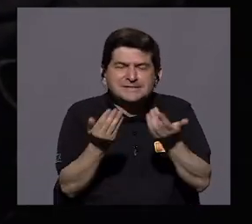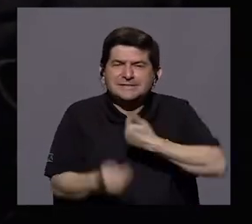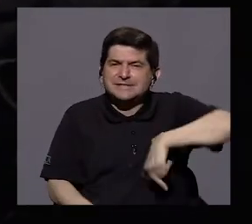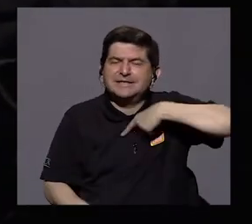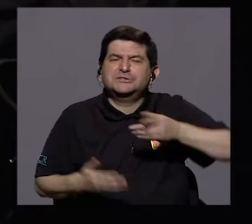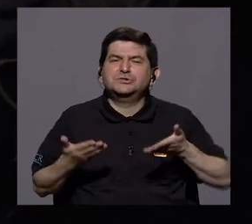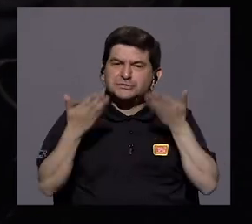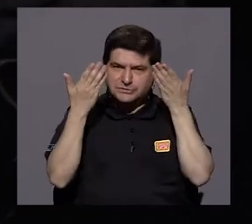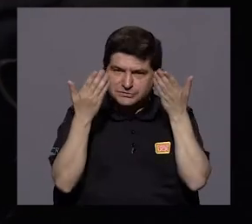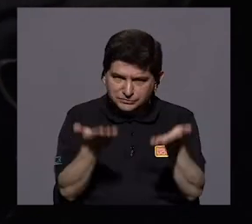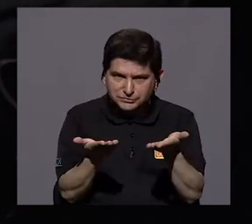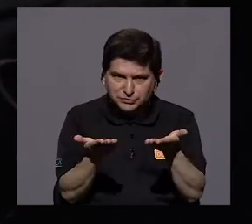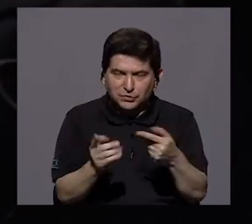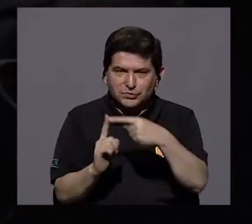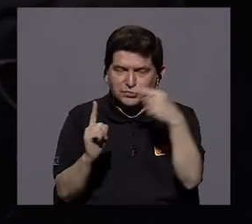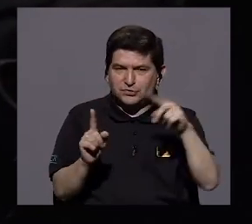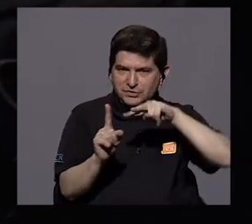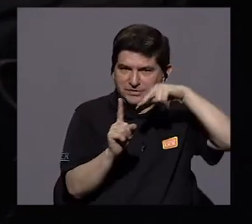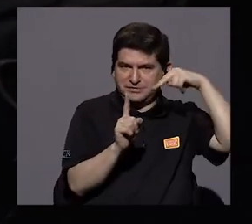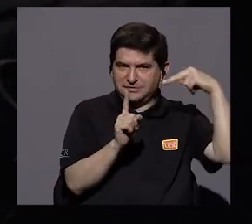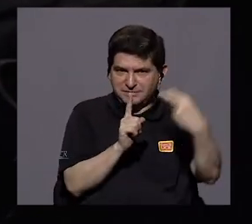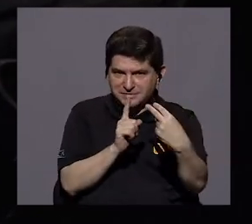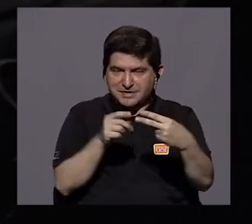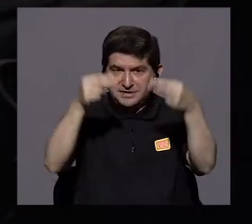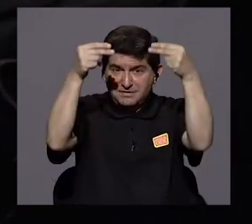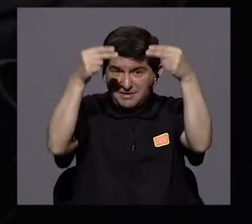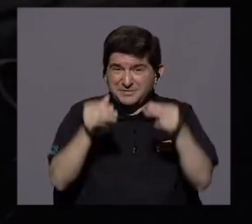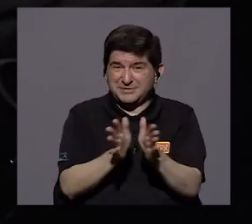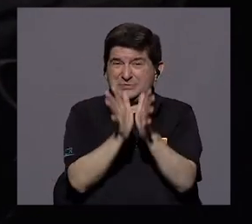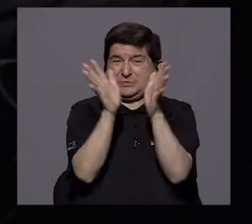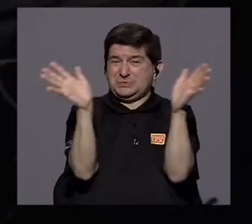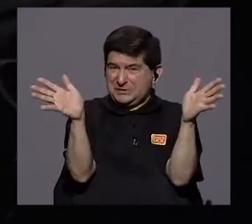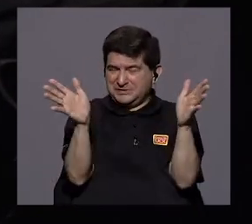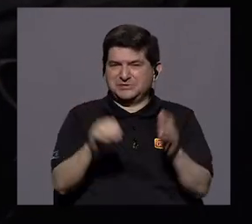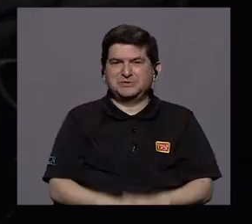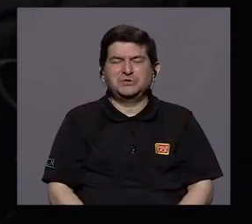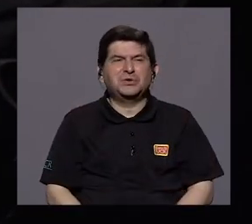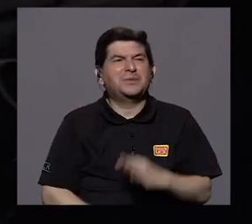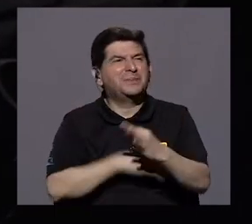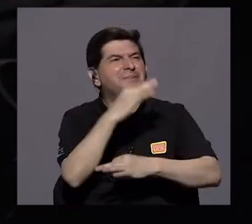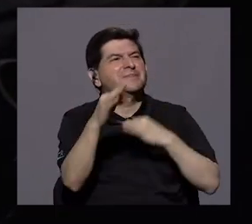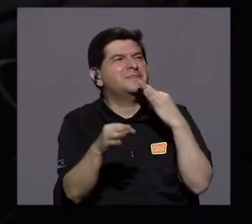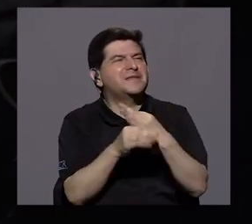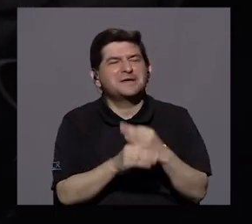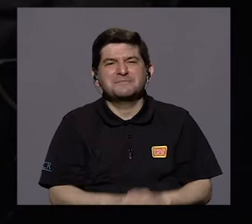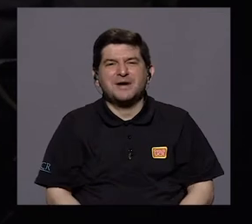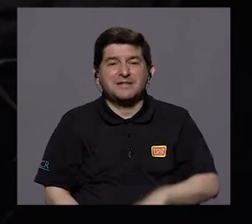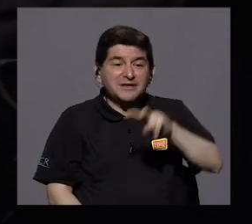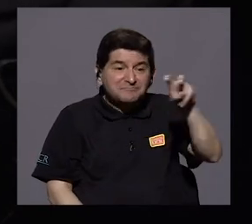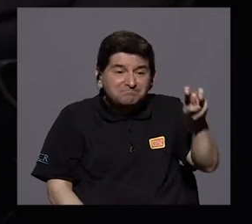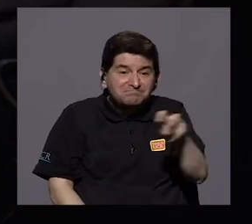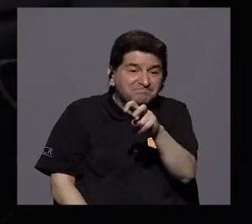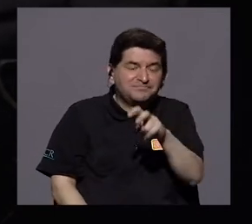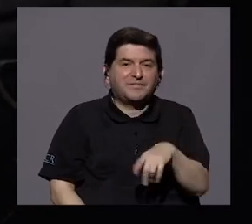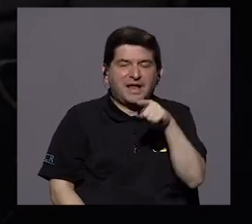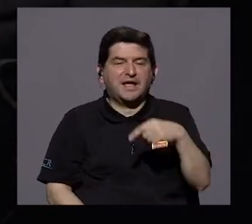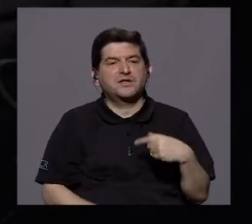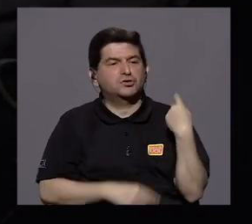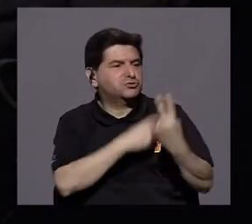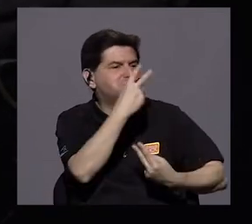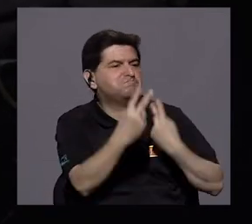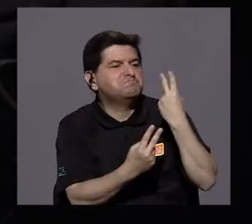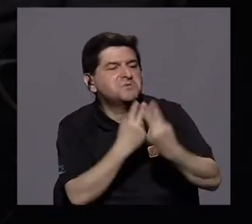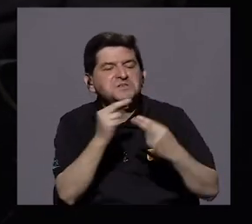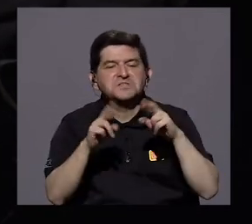Lo que podemos dar desde la perspectiva de presupuesto público son una especie de viáticos cuando ellos tienen que